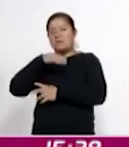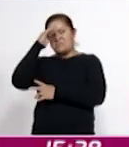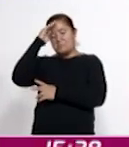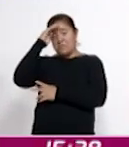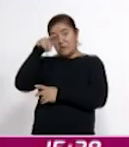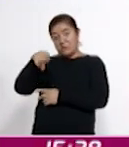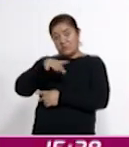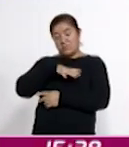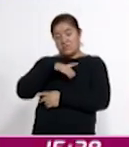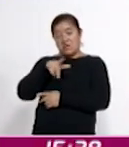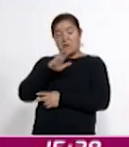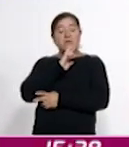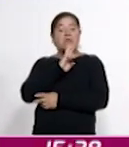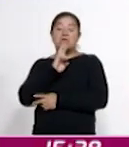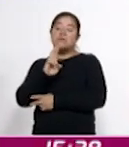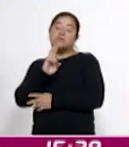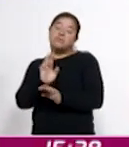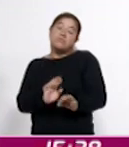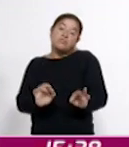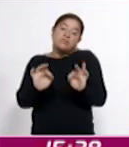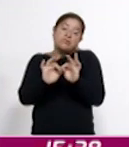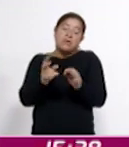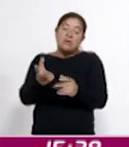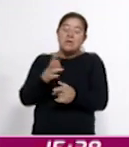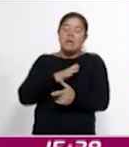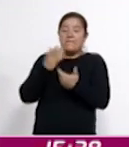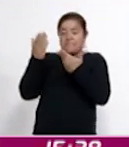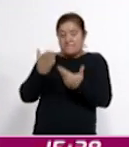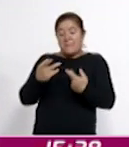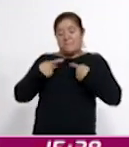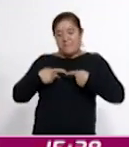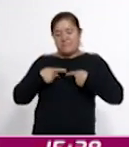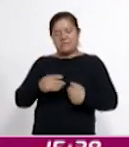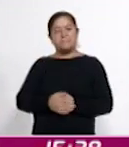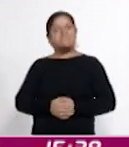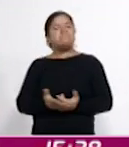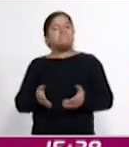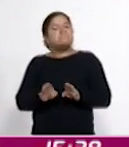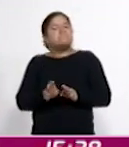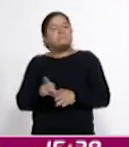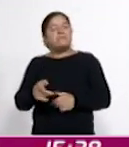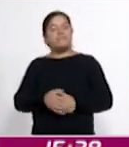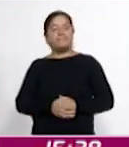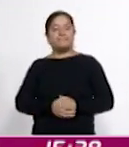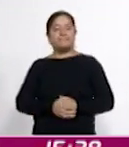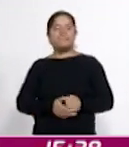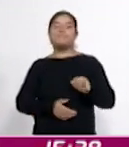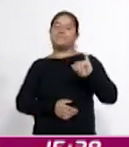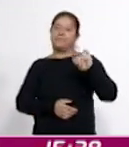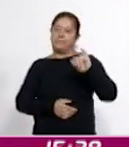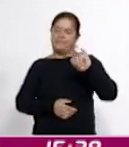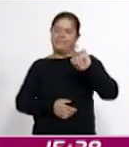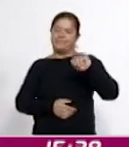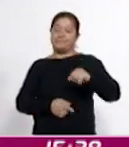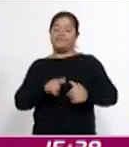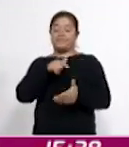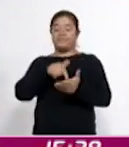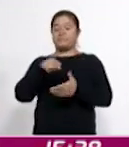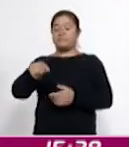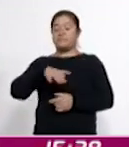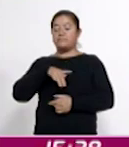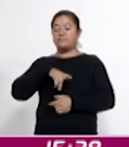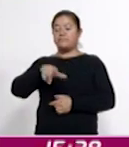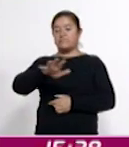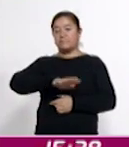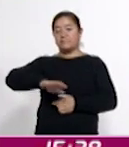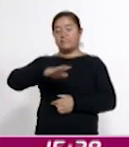una respuesta importante de visitantes. ¿Cómo será todo esto? Pues sí, el lugar donde se llevarán los